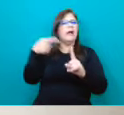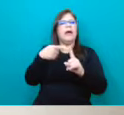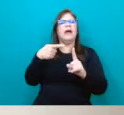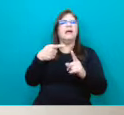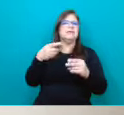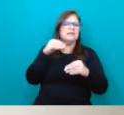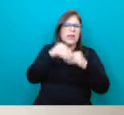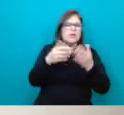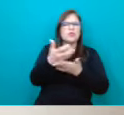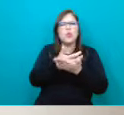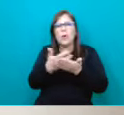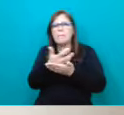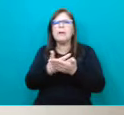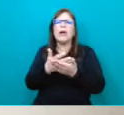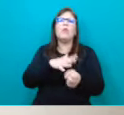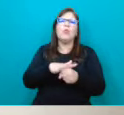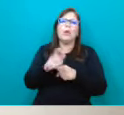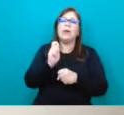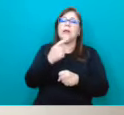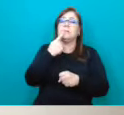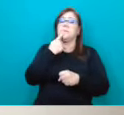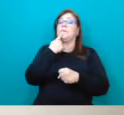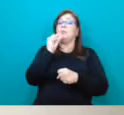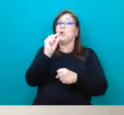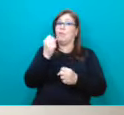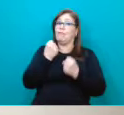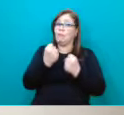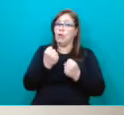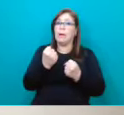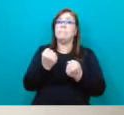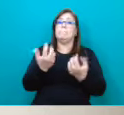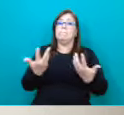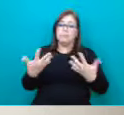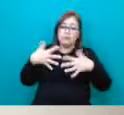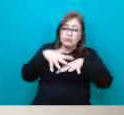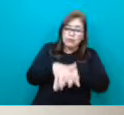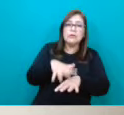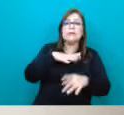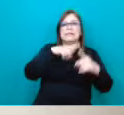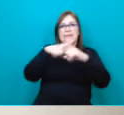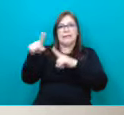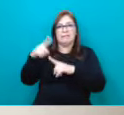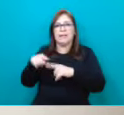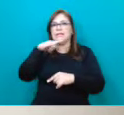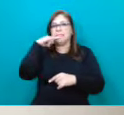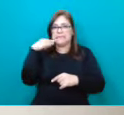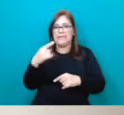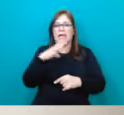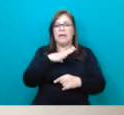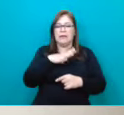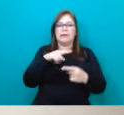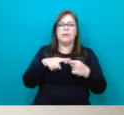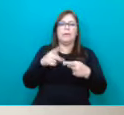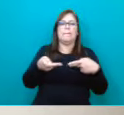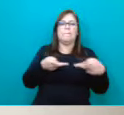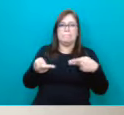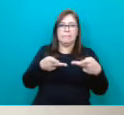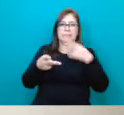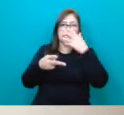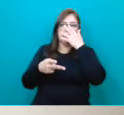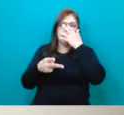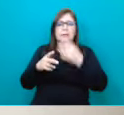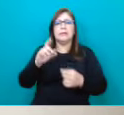principal de esta sopa espesa es que tiene un sabor fuerte por la mezcla de chiles que contiene. Nosotros vamos a